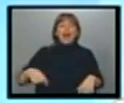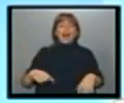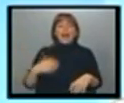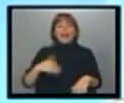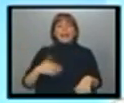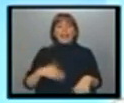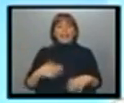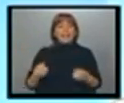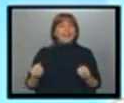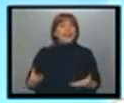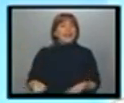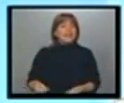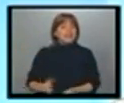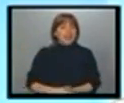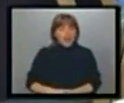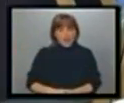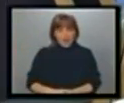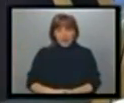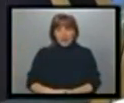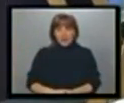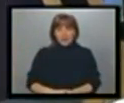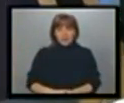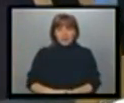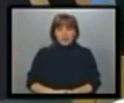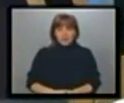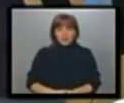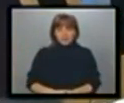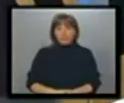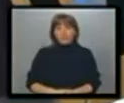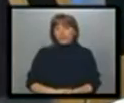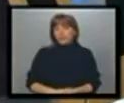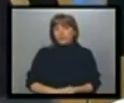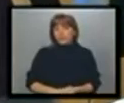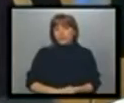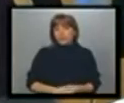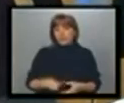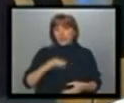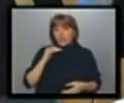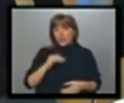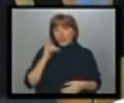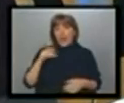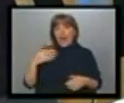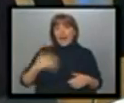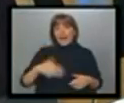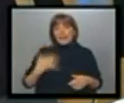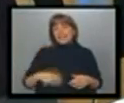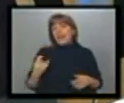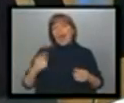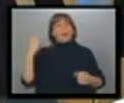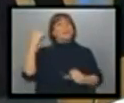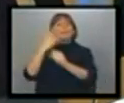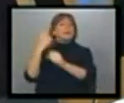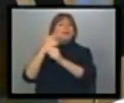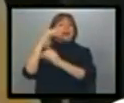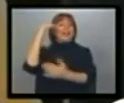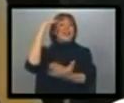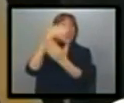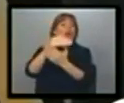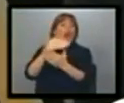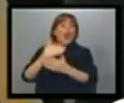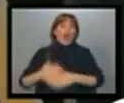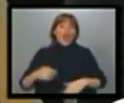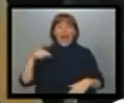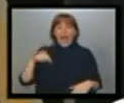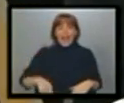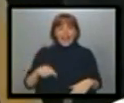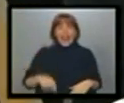estos incrementos y algunos que pueden llegar a venir de aquí a fin de año? Bueno, como siempre, haciendo punta la Argentina. Bien. Sí, y somos el país